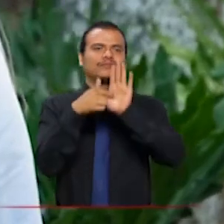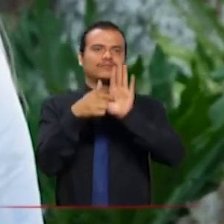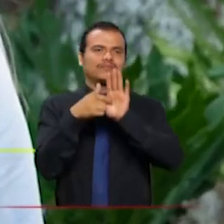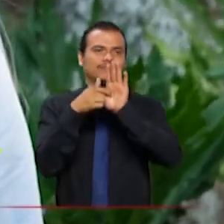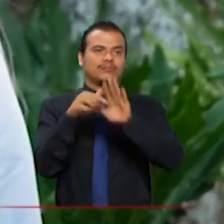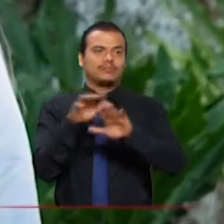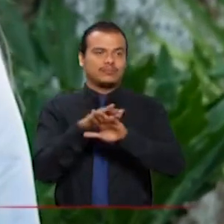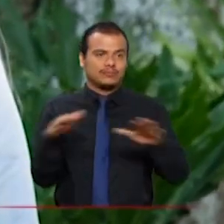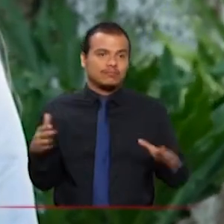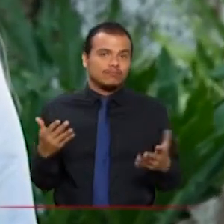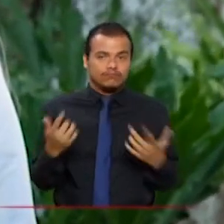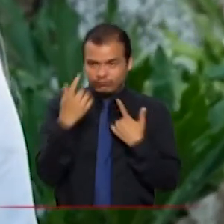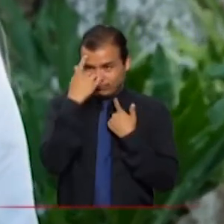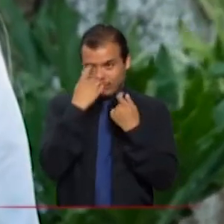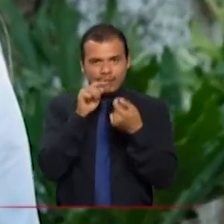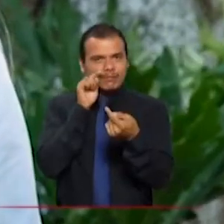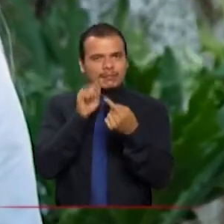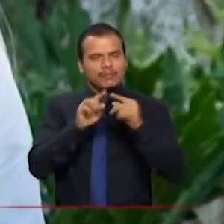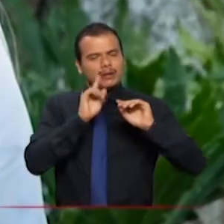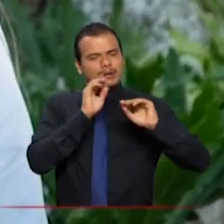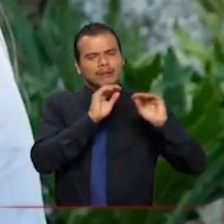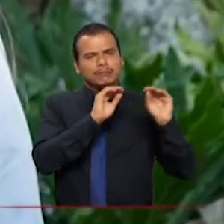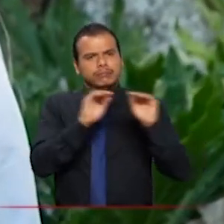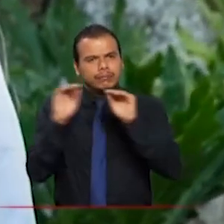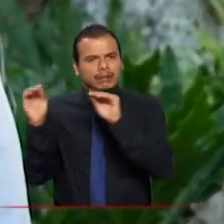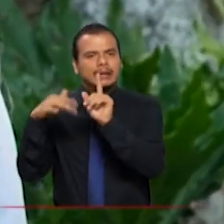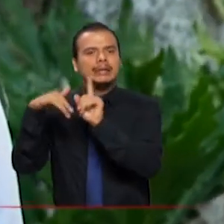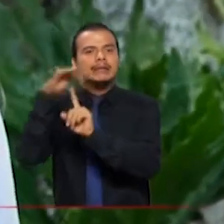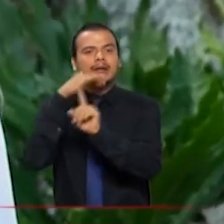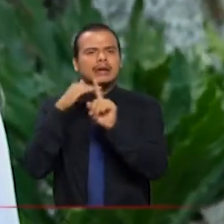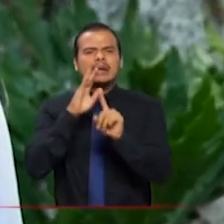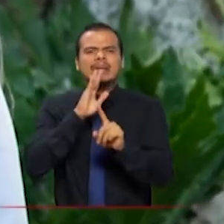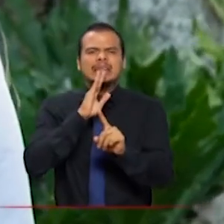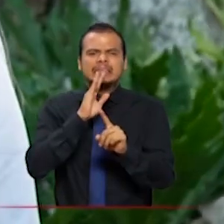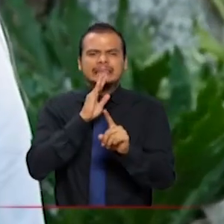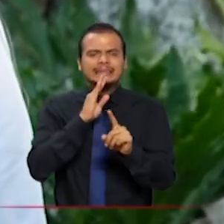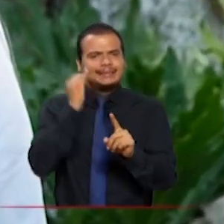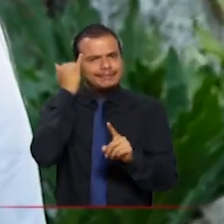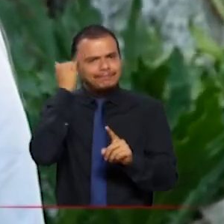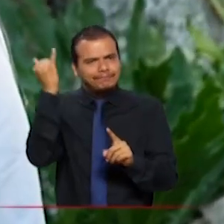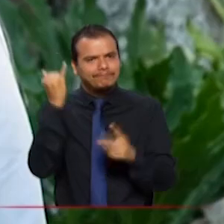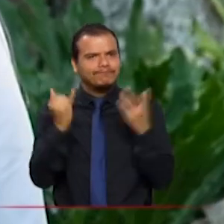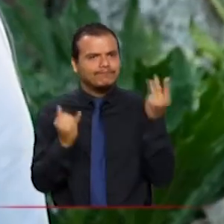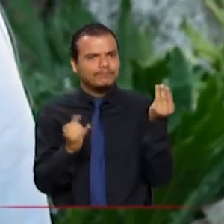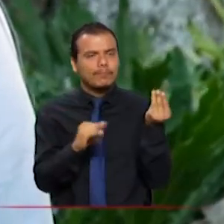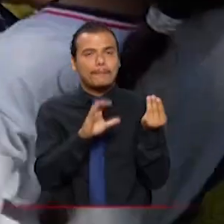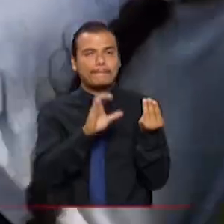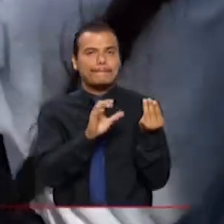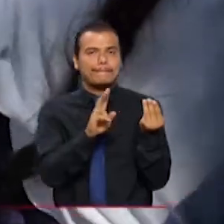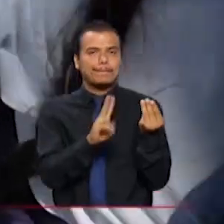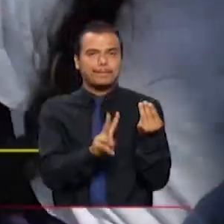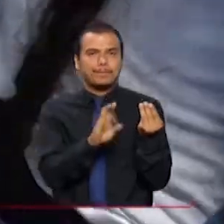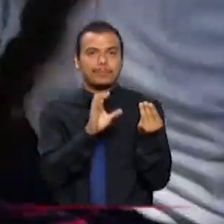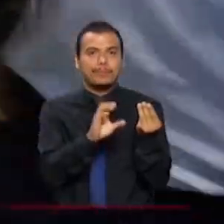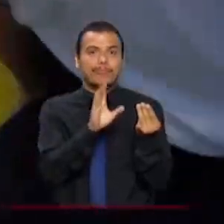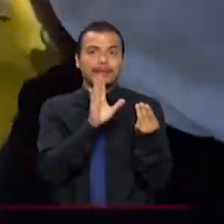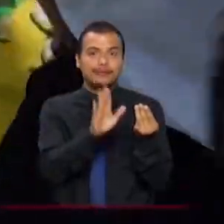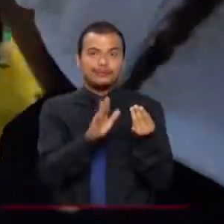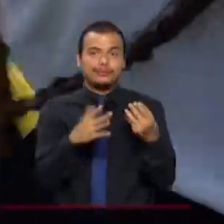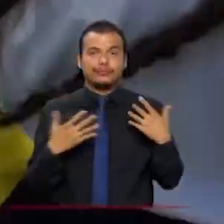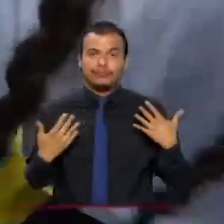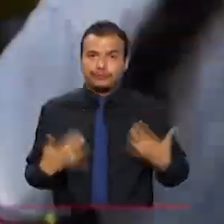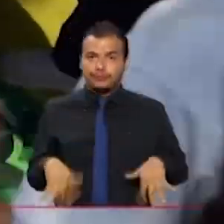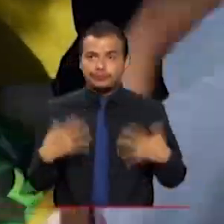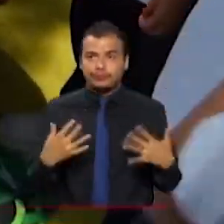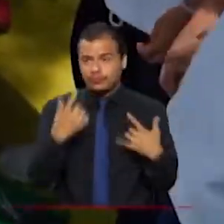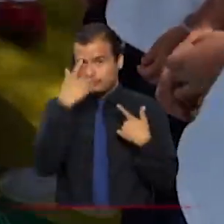de la educación ambiental, liderada por nuestra Corporación Autónoma Regional del Valle del Cauca. Es una